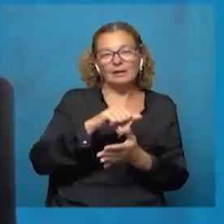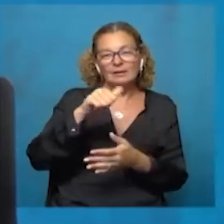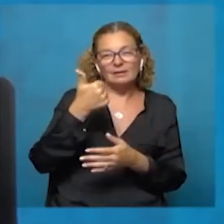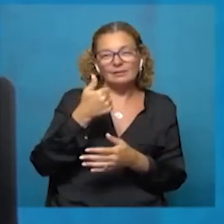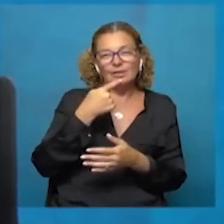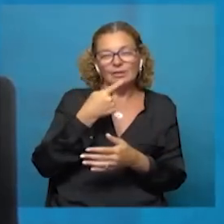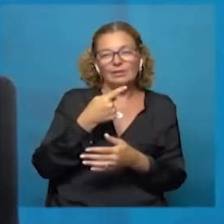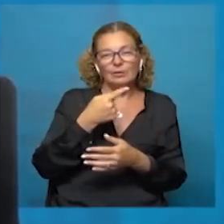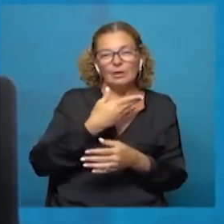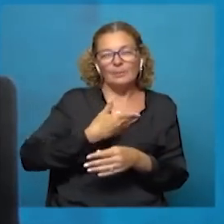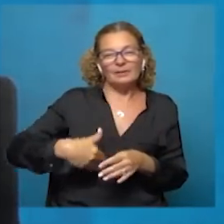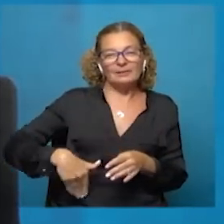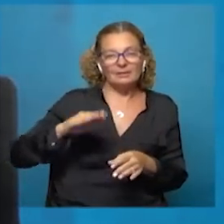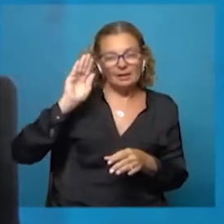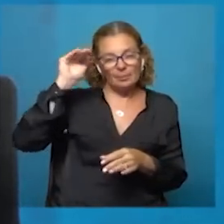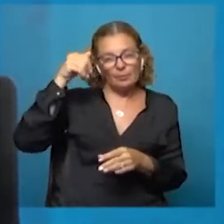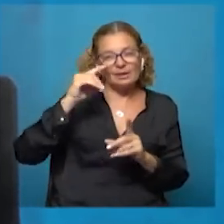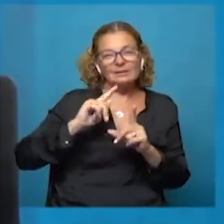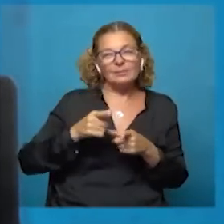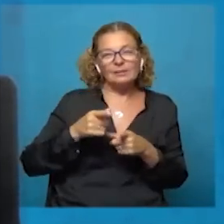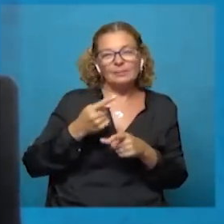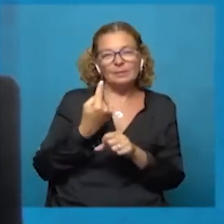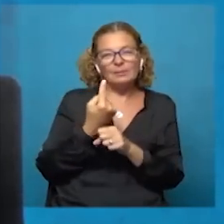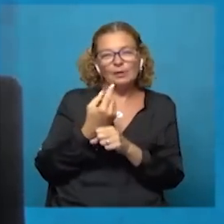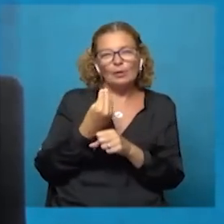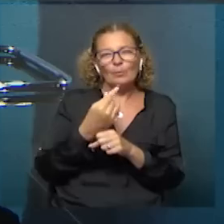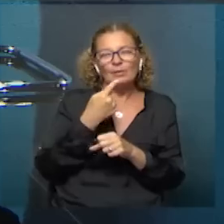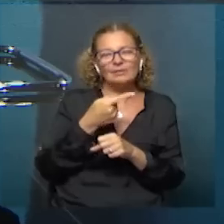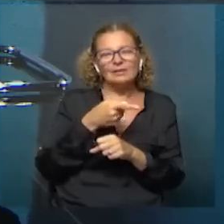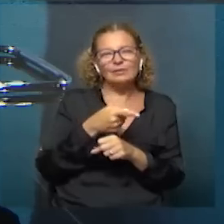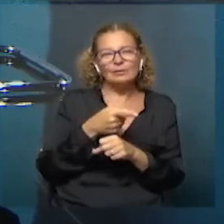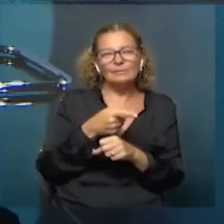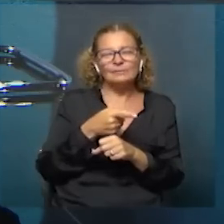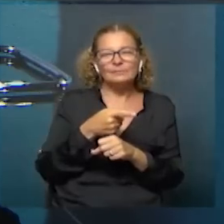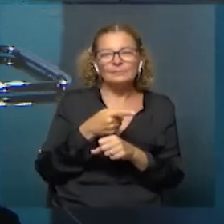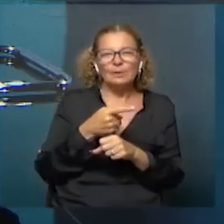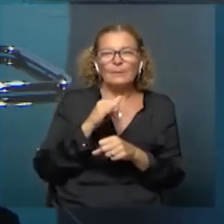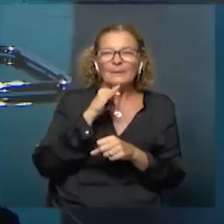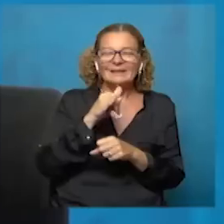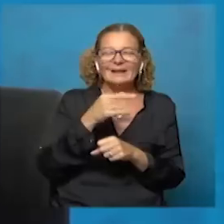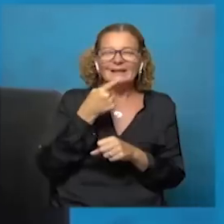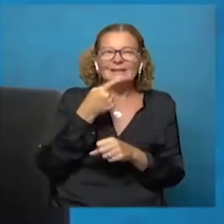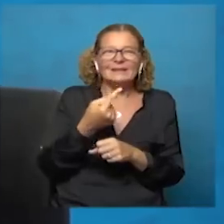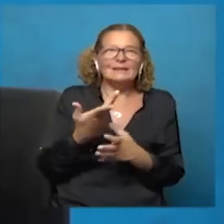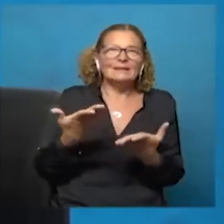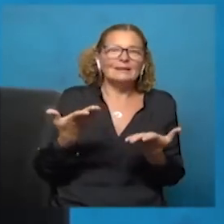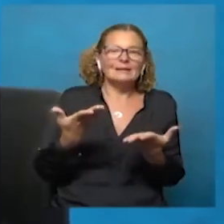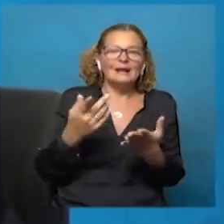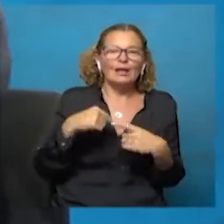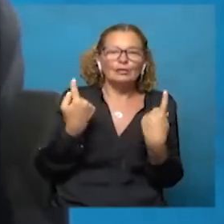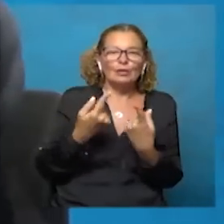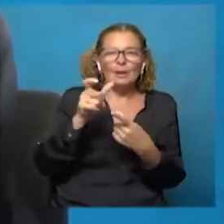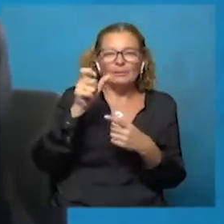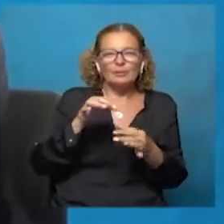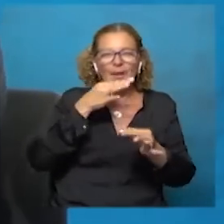Algo similar dijo también el presidente de la república de la calle Primero no cómo tomaste eso porque son mensajes que se dan son mensajes que se dan a la